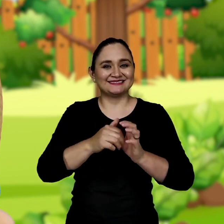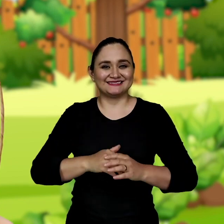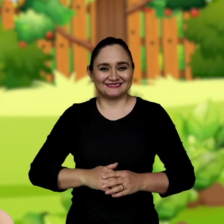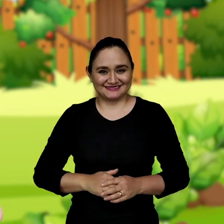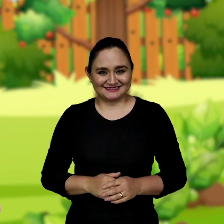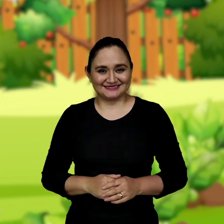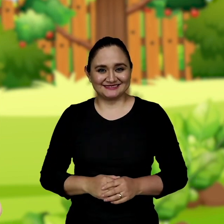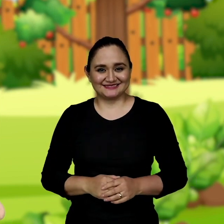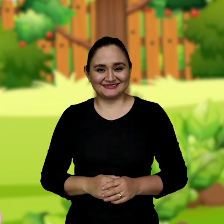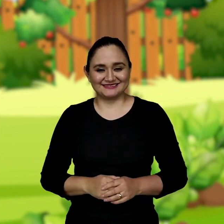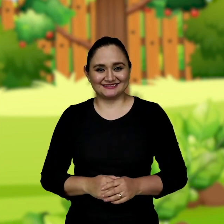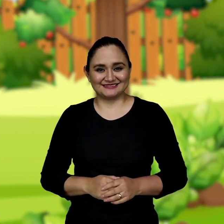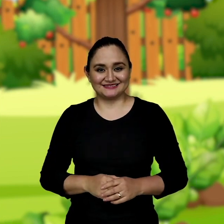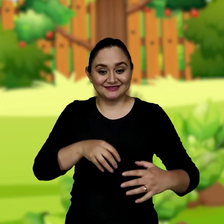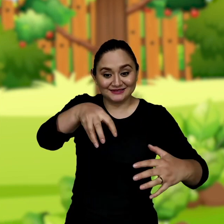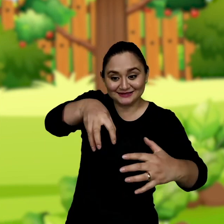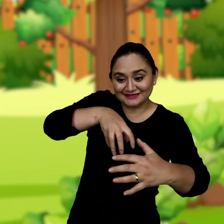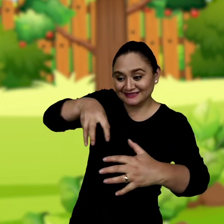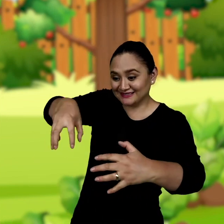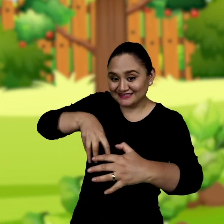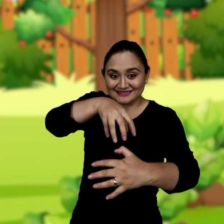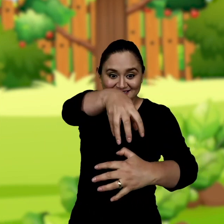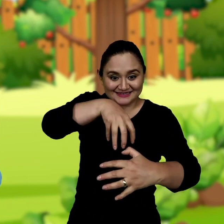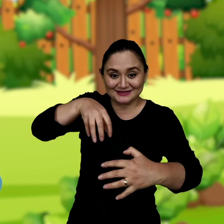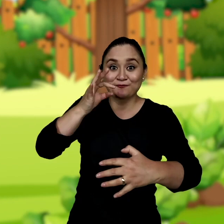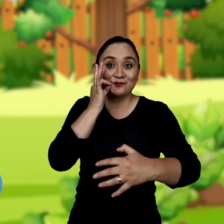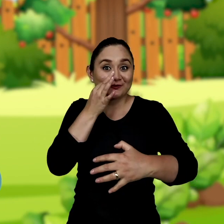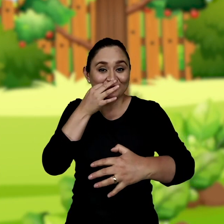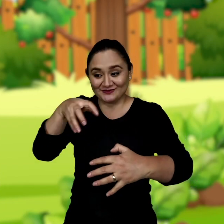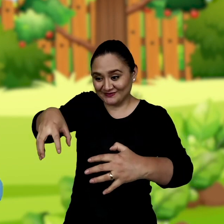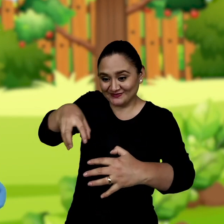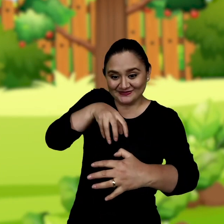rico. Ay, cosechar, cosechar, qué sabroso.